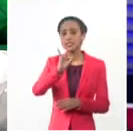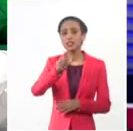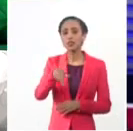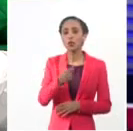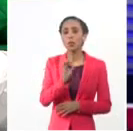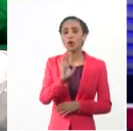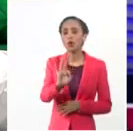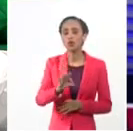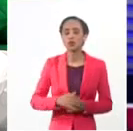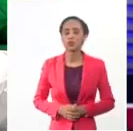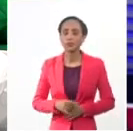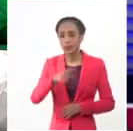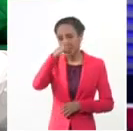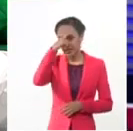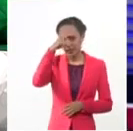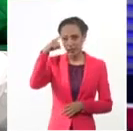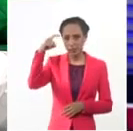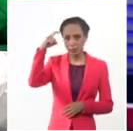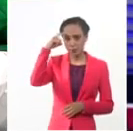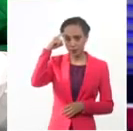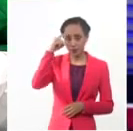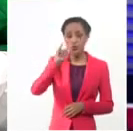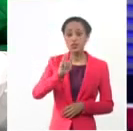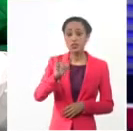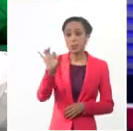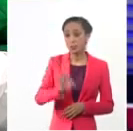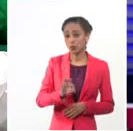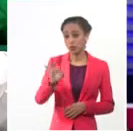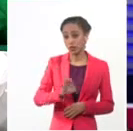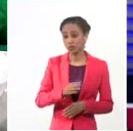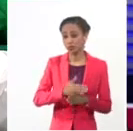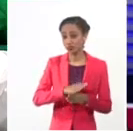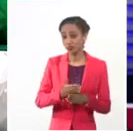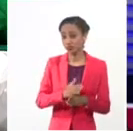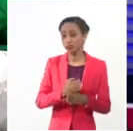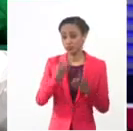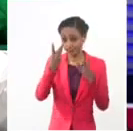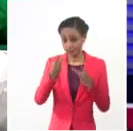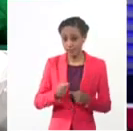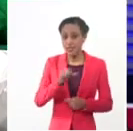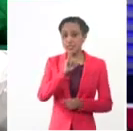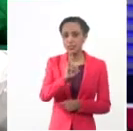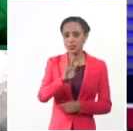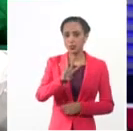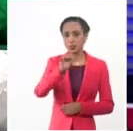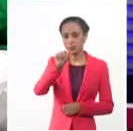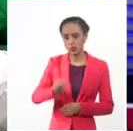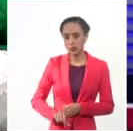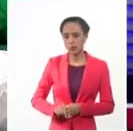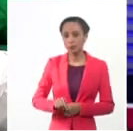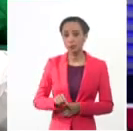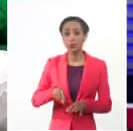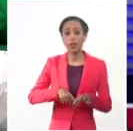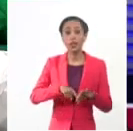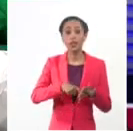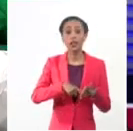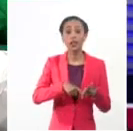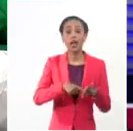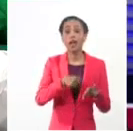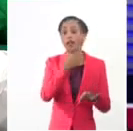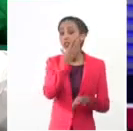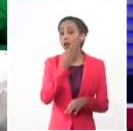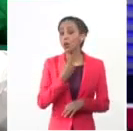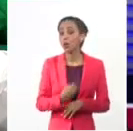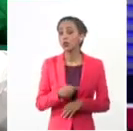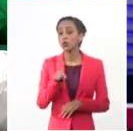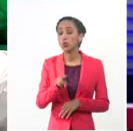Santi Espíritu el 6% con 64 casos, y el municipio especial Islas y la Juventud